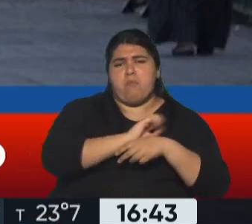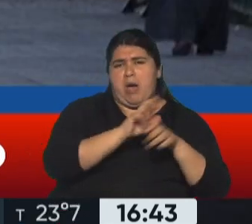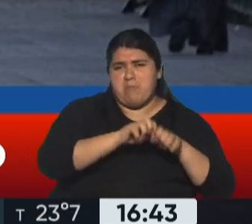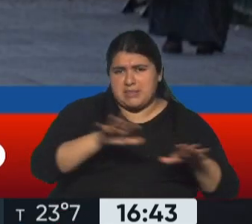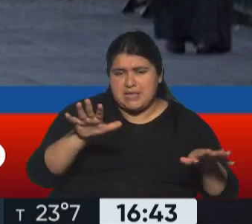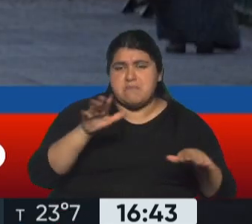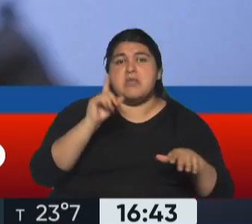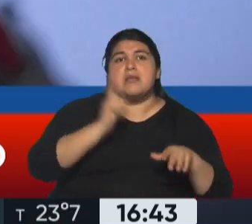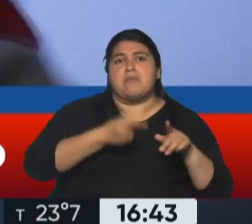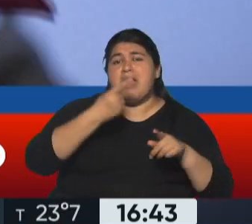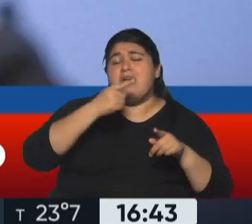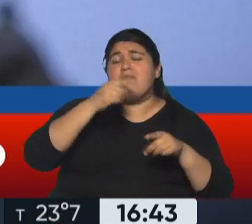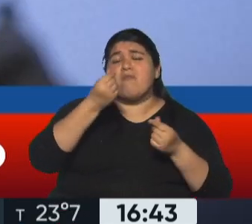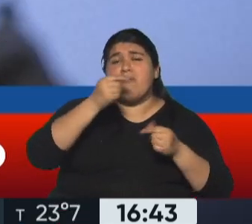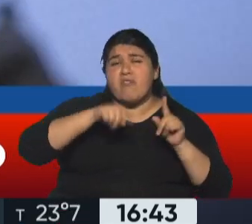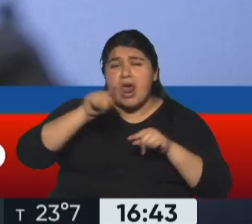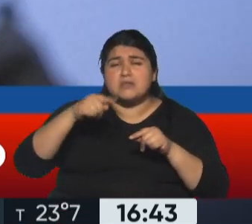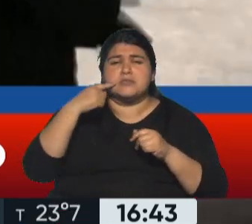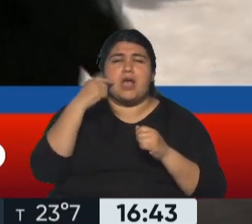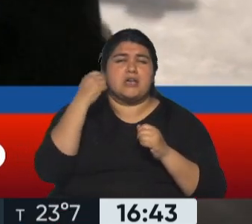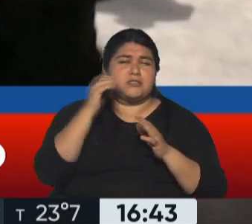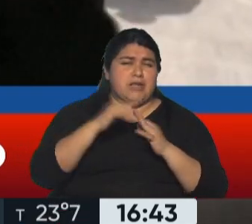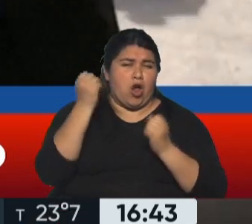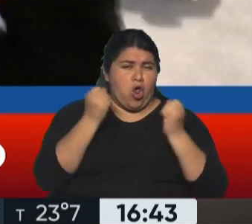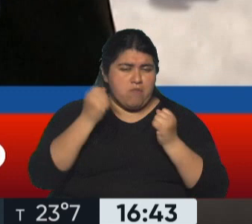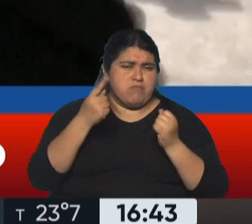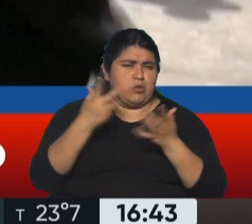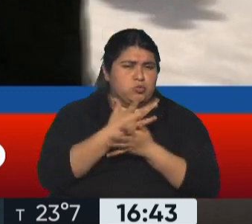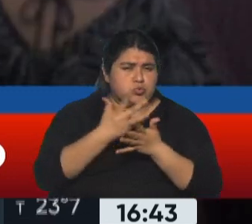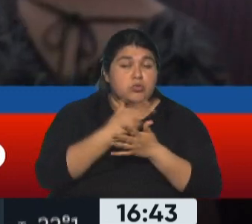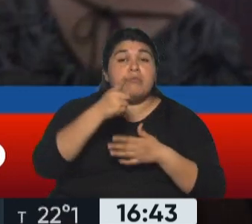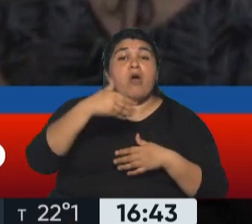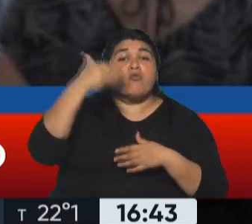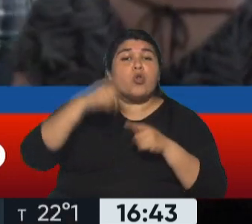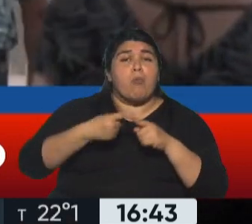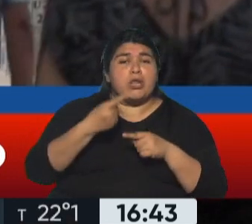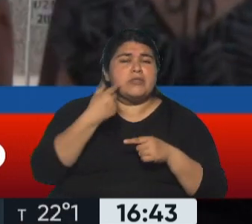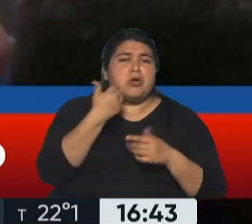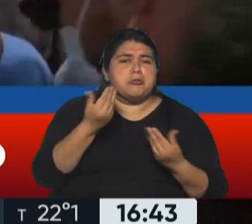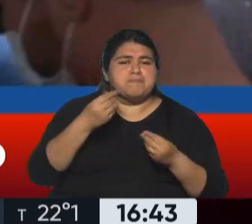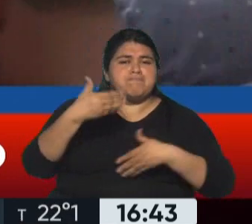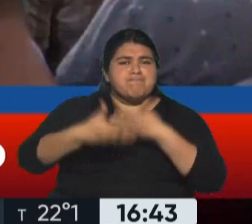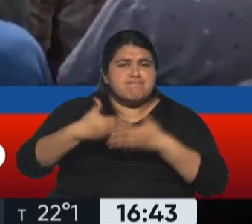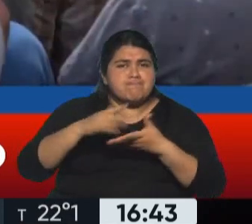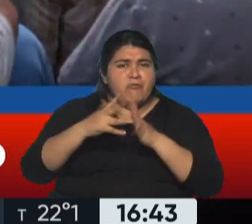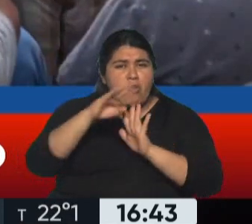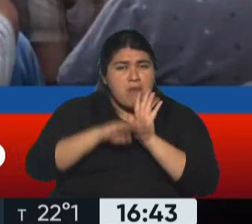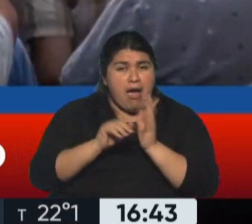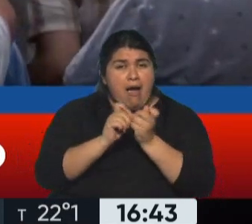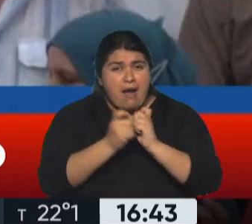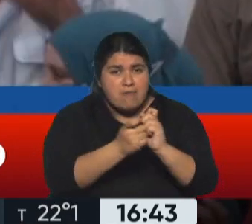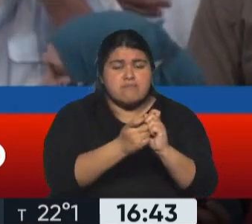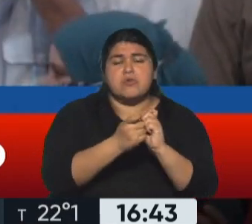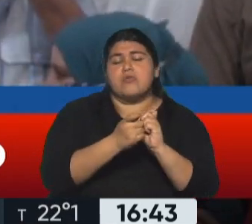golpea a las finanzas públicas en un país dividido en el que el futuro político de las reformas progresistas nacidas de las